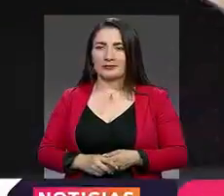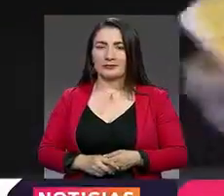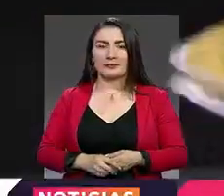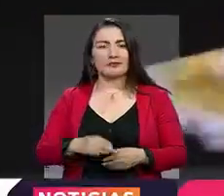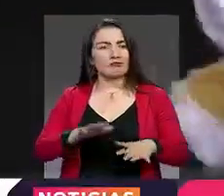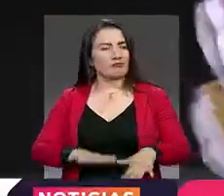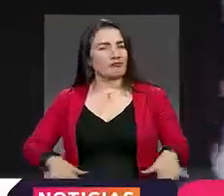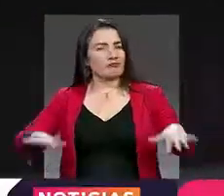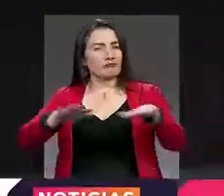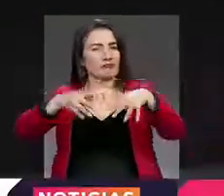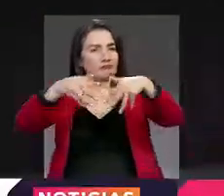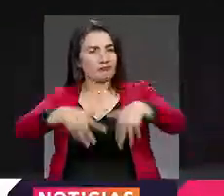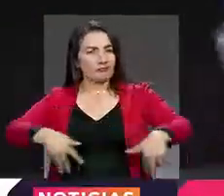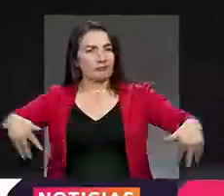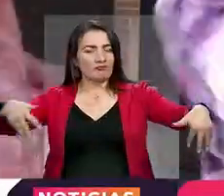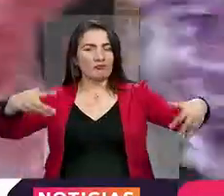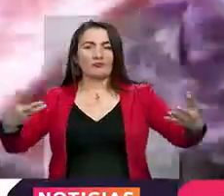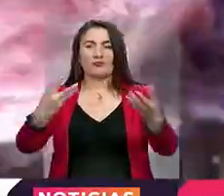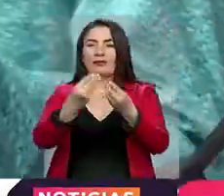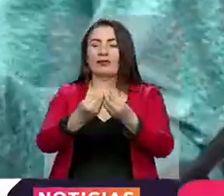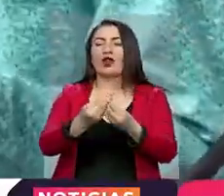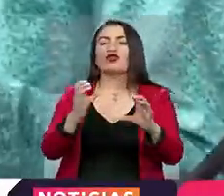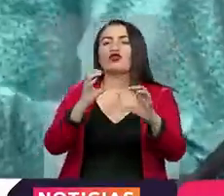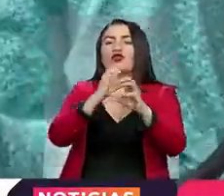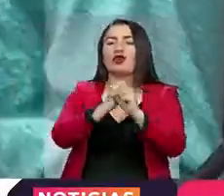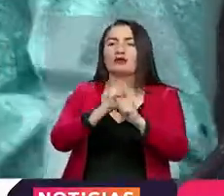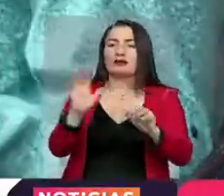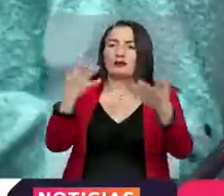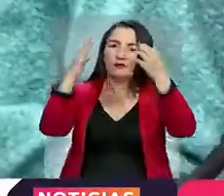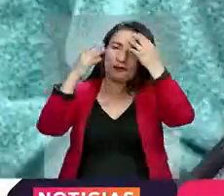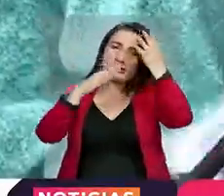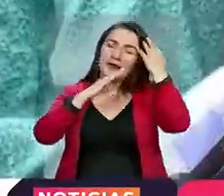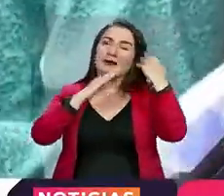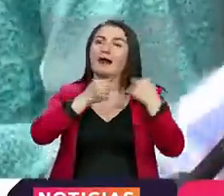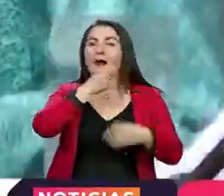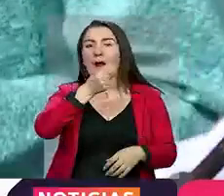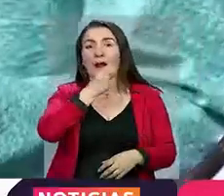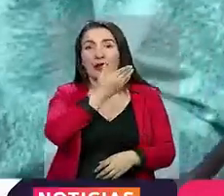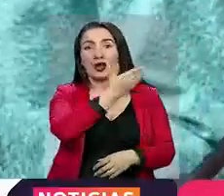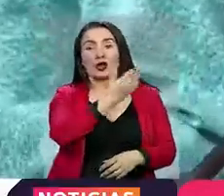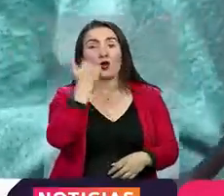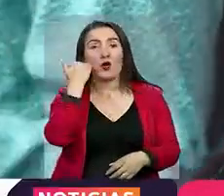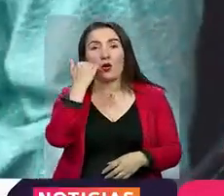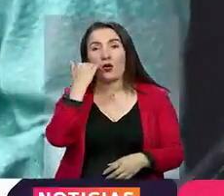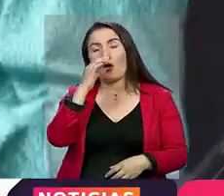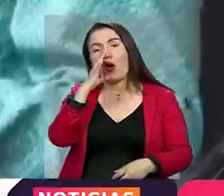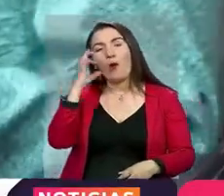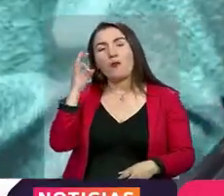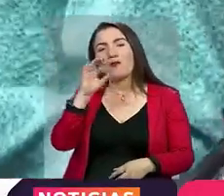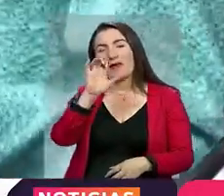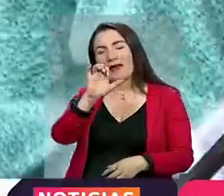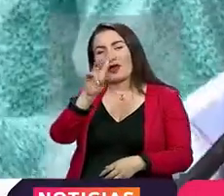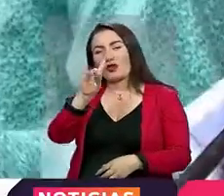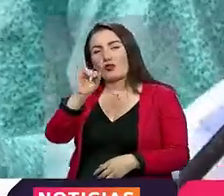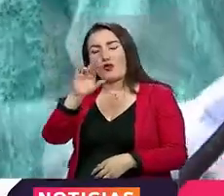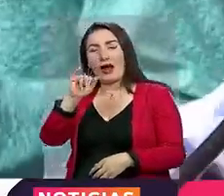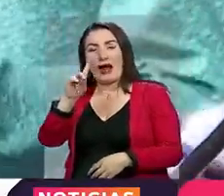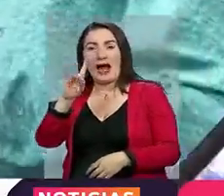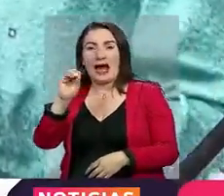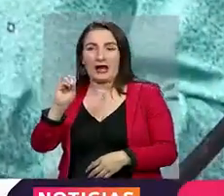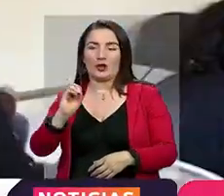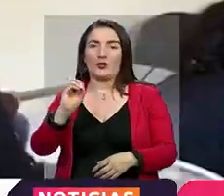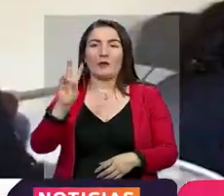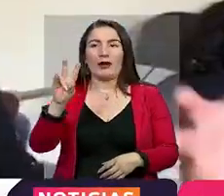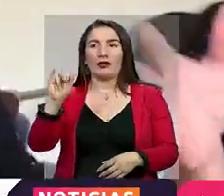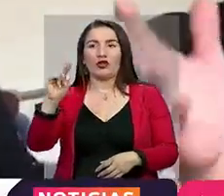El escenario recibirá a la agrupación Noches de Folclor y al intérprete Eduardo Bandola, quien trae una muestra musical de todas las latitudes del